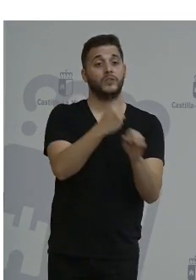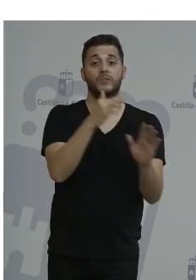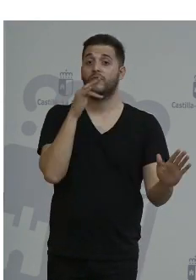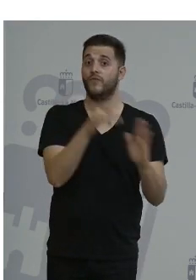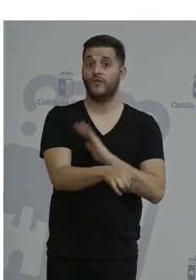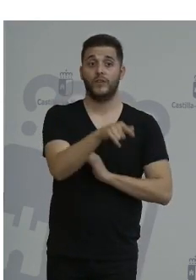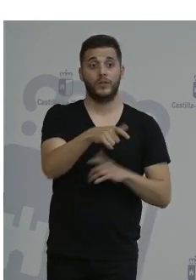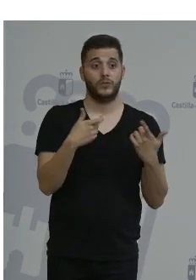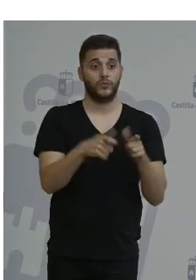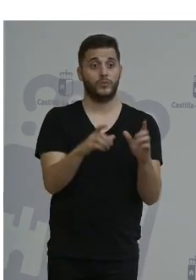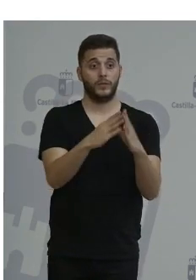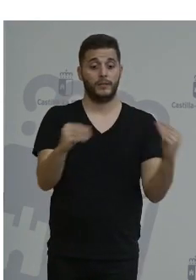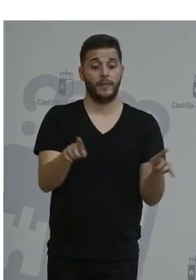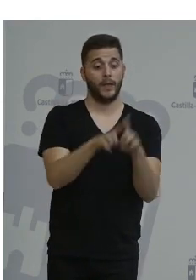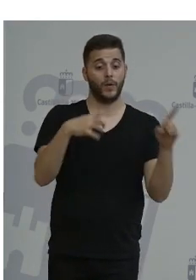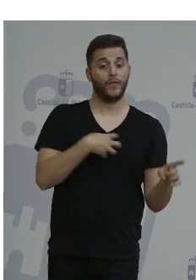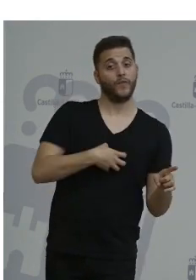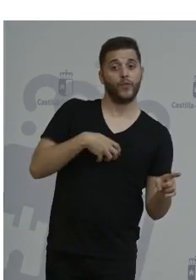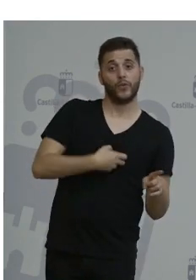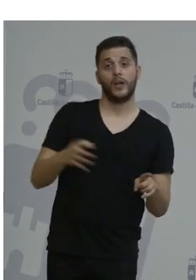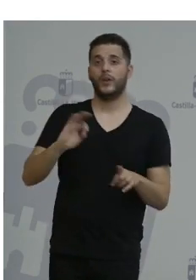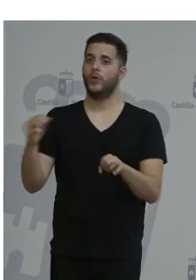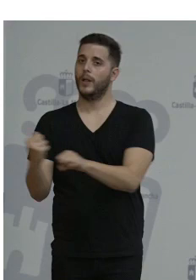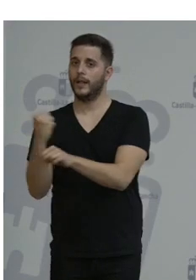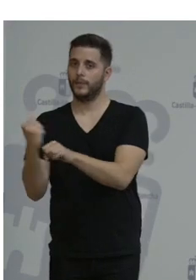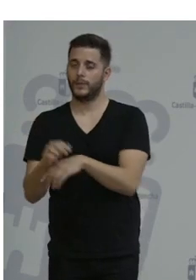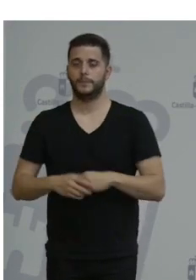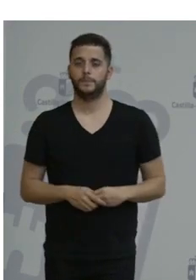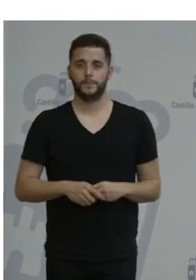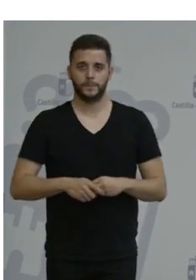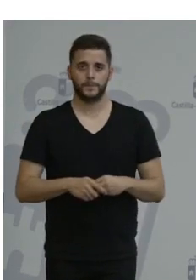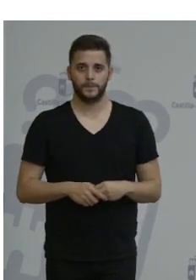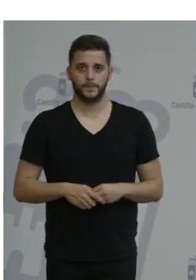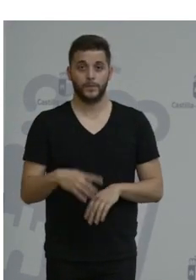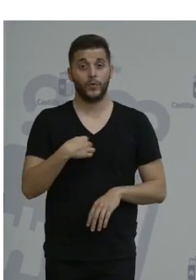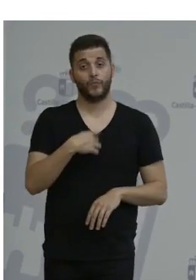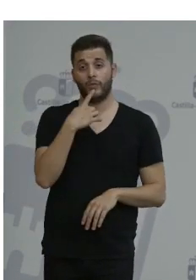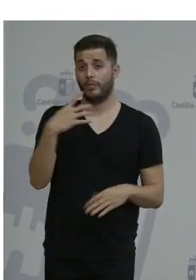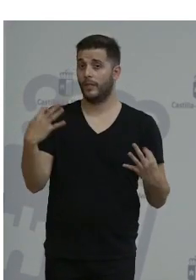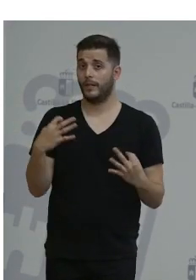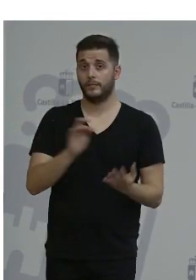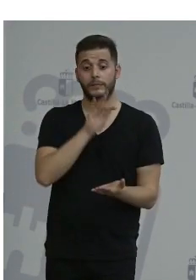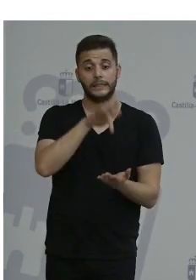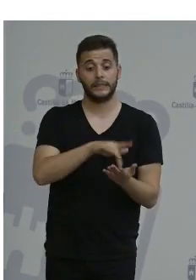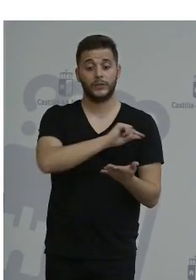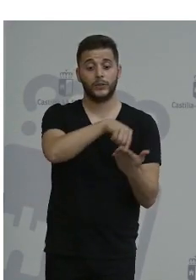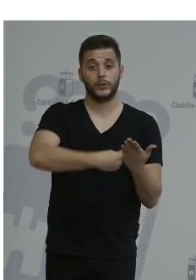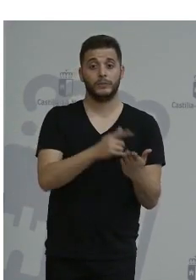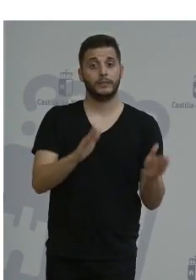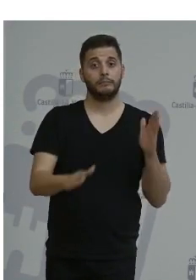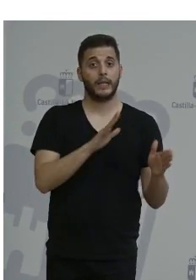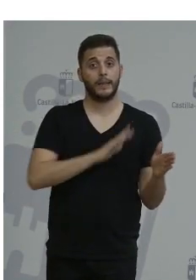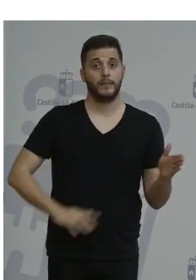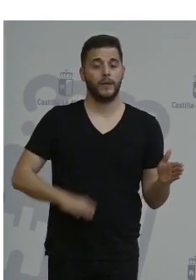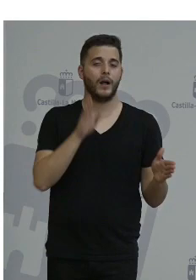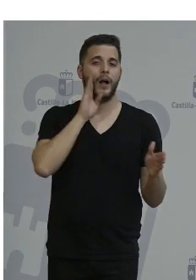Andalucía bien funcionario o bien laboral. Tengo que decir que en lo que se refiere a las contrataciones temporales como